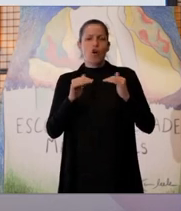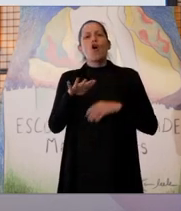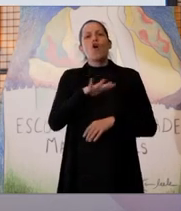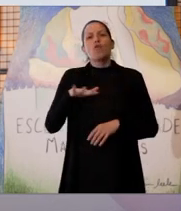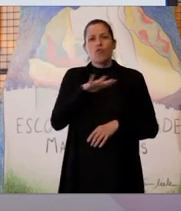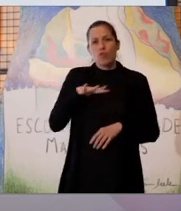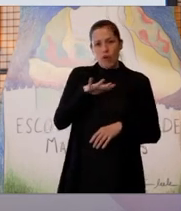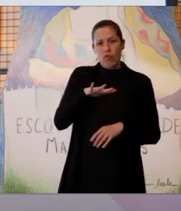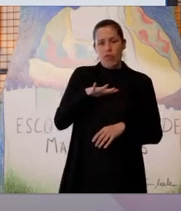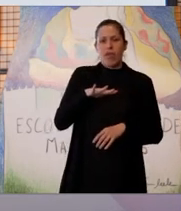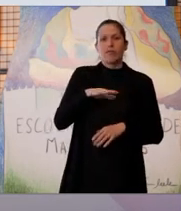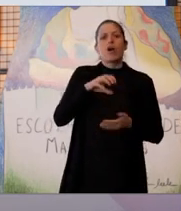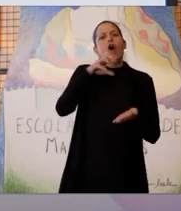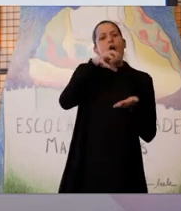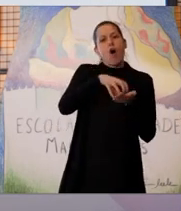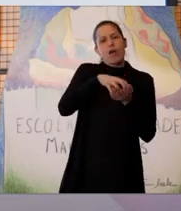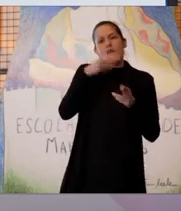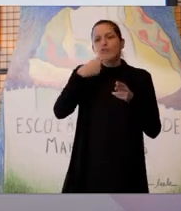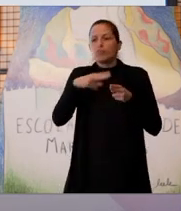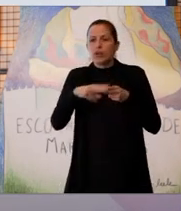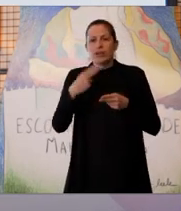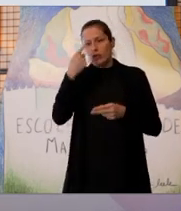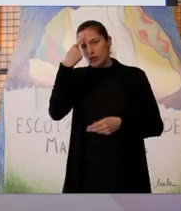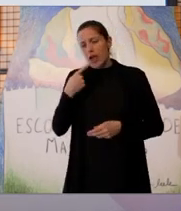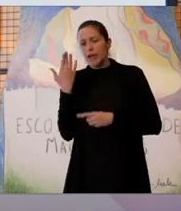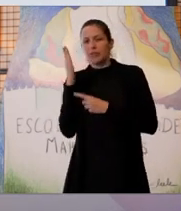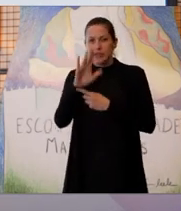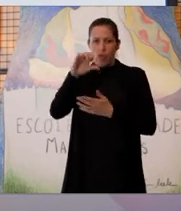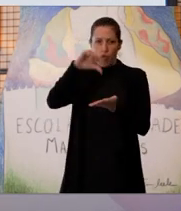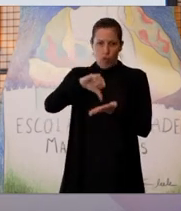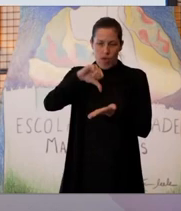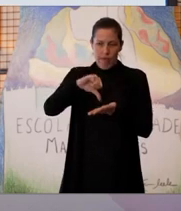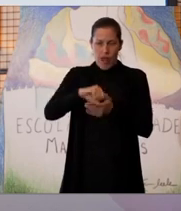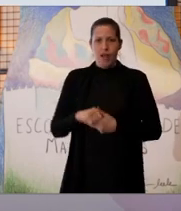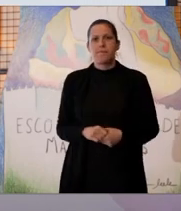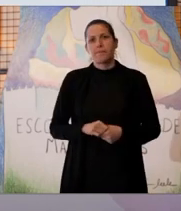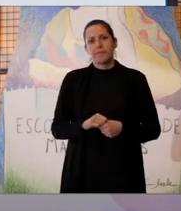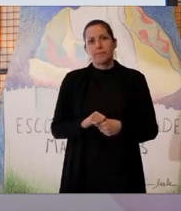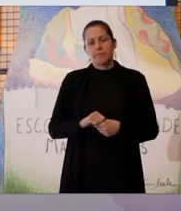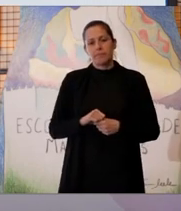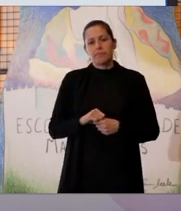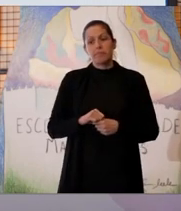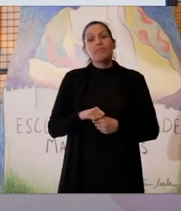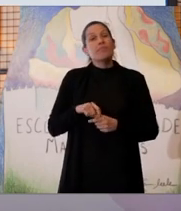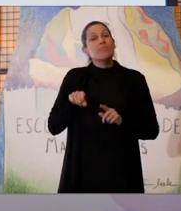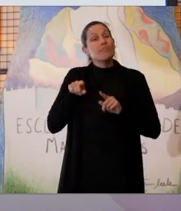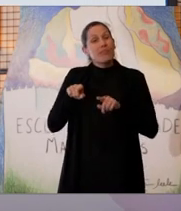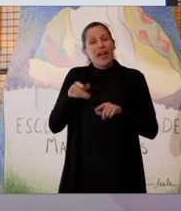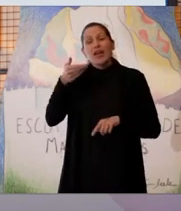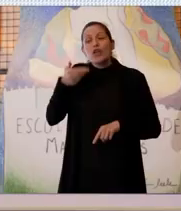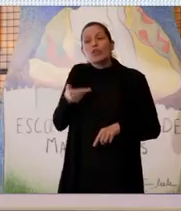de representación ciudadana y que en este sentido se trata Y esto es para mí lo importante de